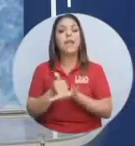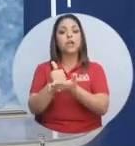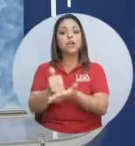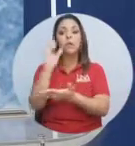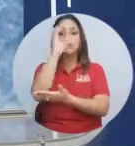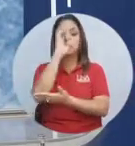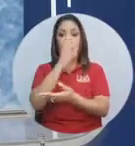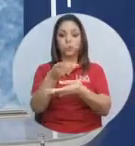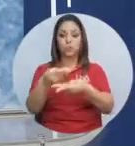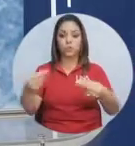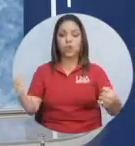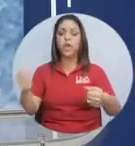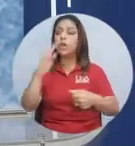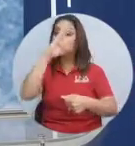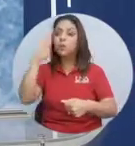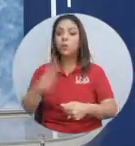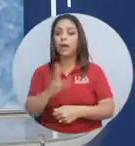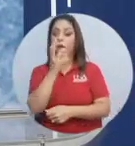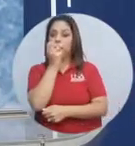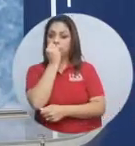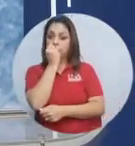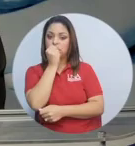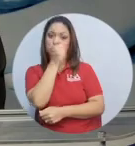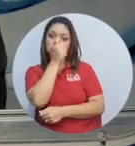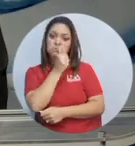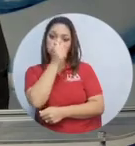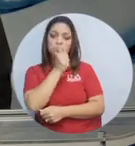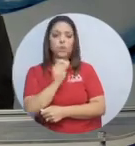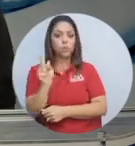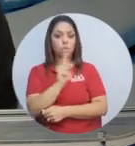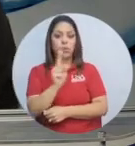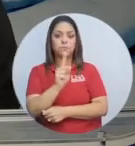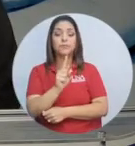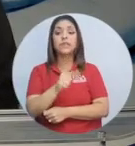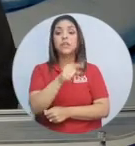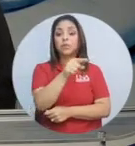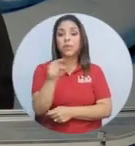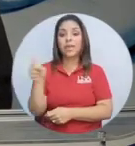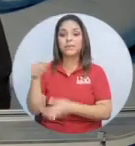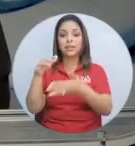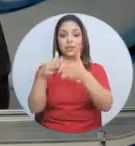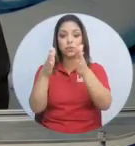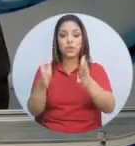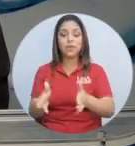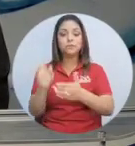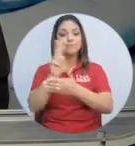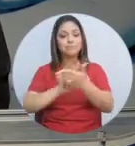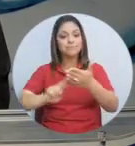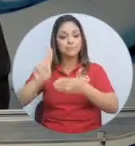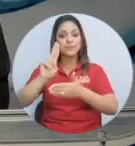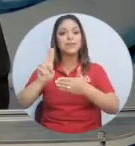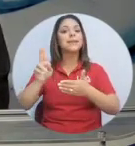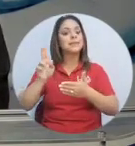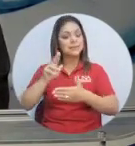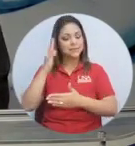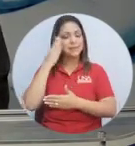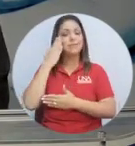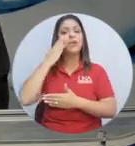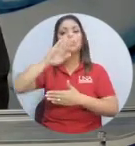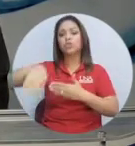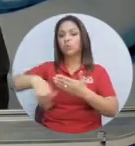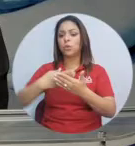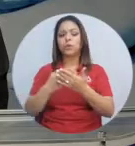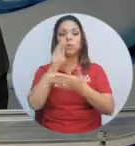solución, porque la solución no es quedarse callado ni aguantar. Exacto. Y en el caso de los estudiantes de las universidades, prácticamente en todas